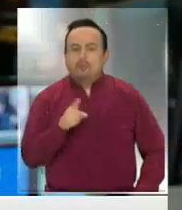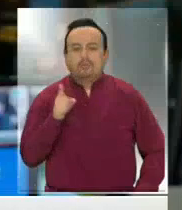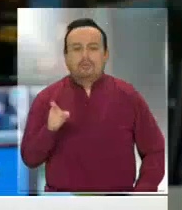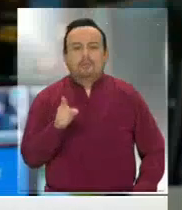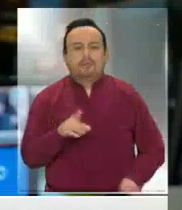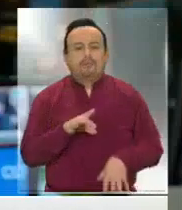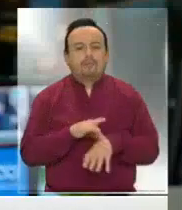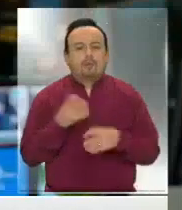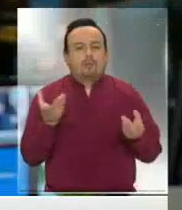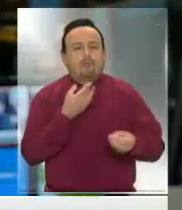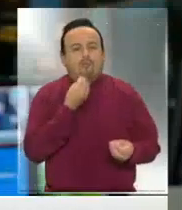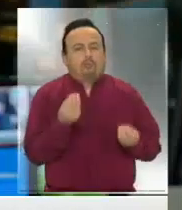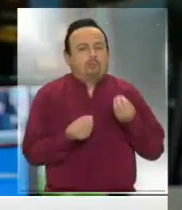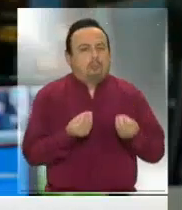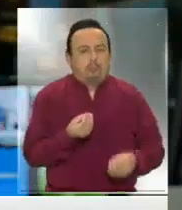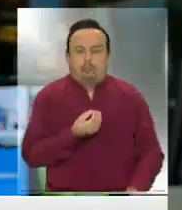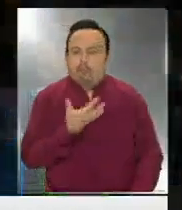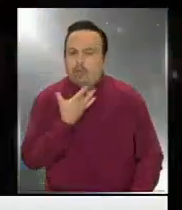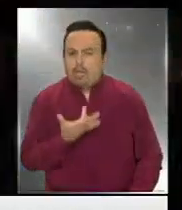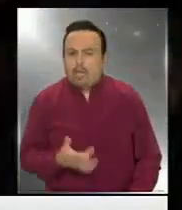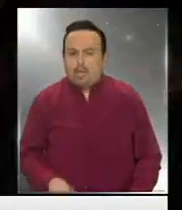contar qué es lo que desató la polémica.